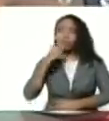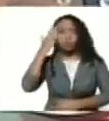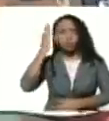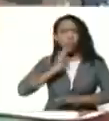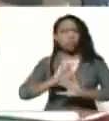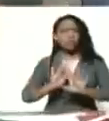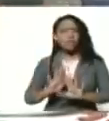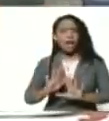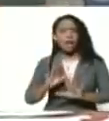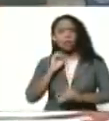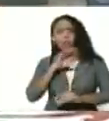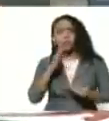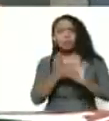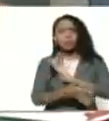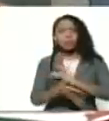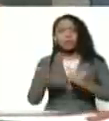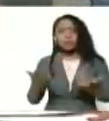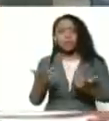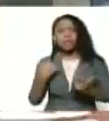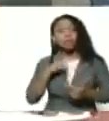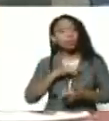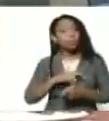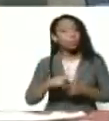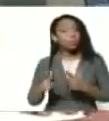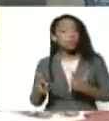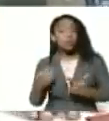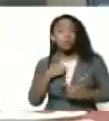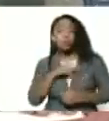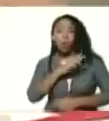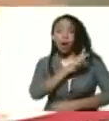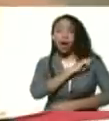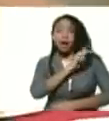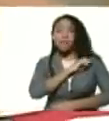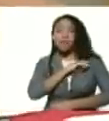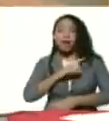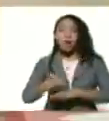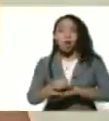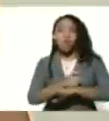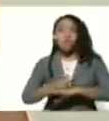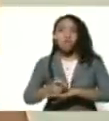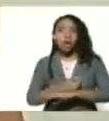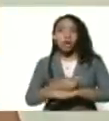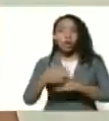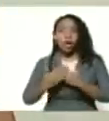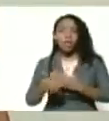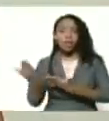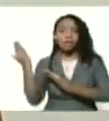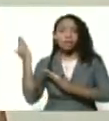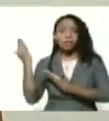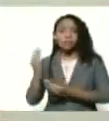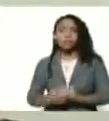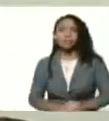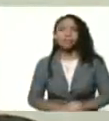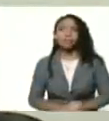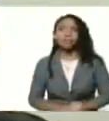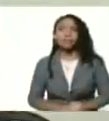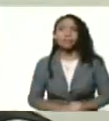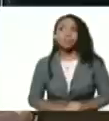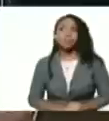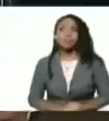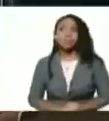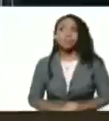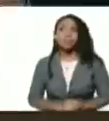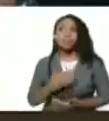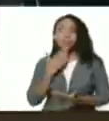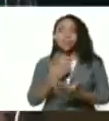que es realmente la historia. Entonces, nuestro jefe de gobierno, adelante. Gracias, gracias,